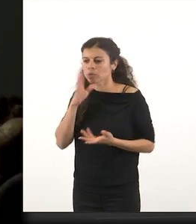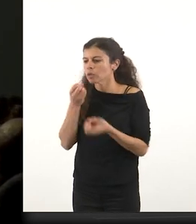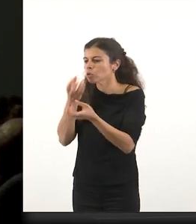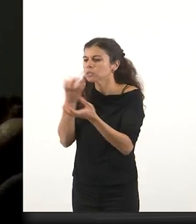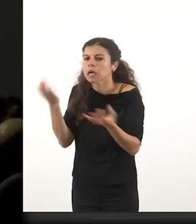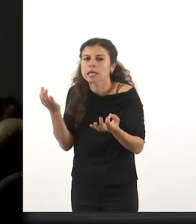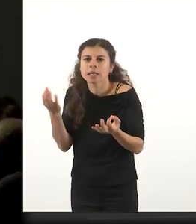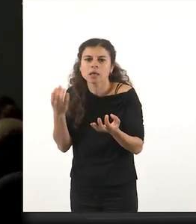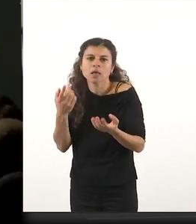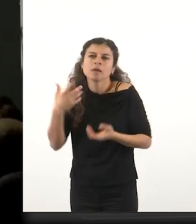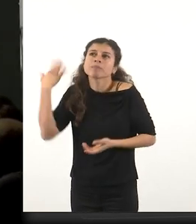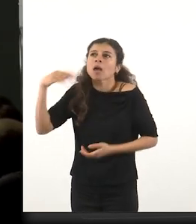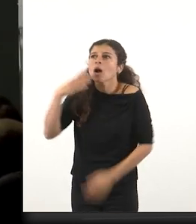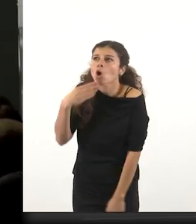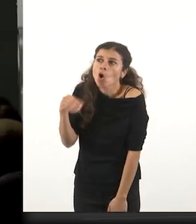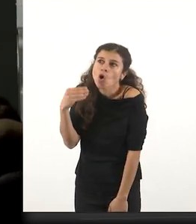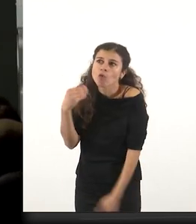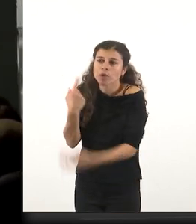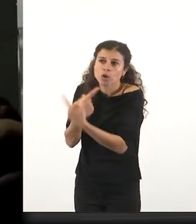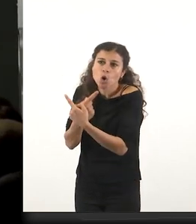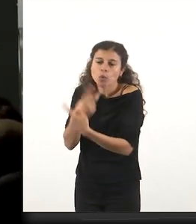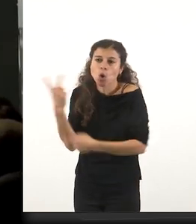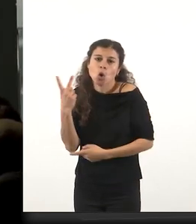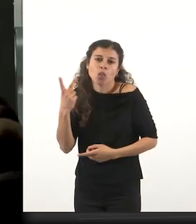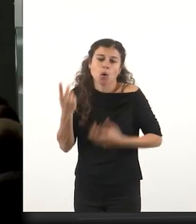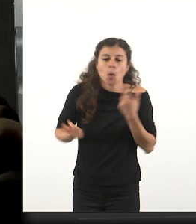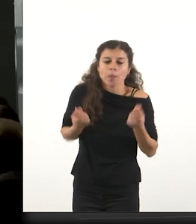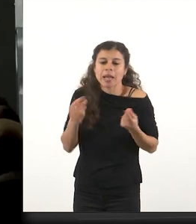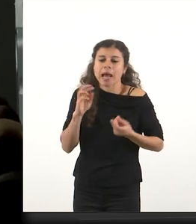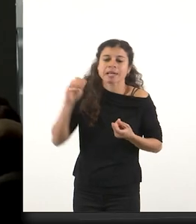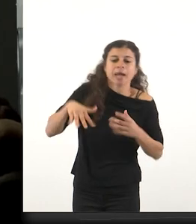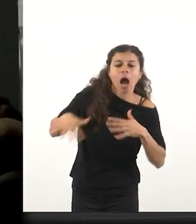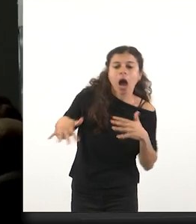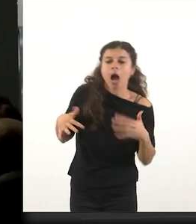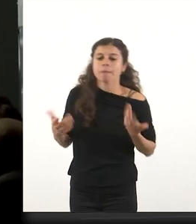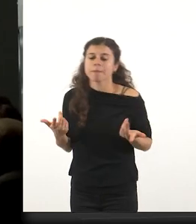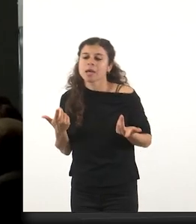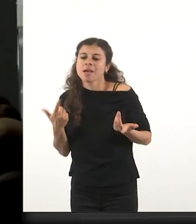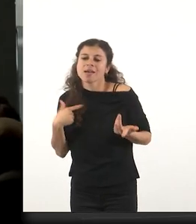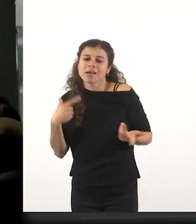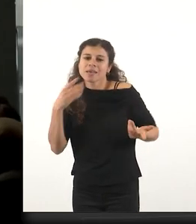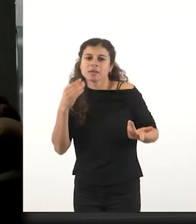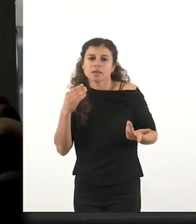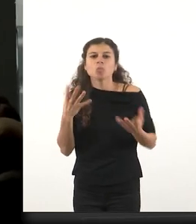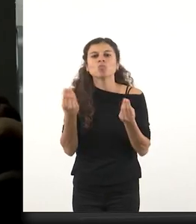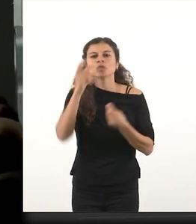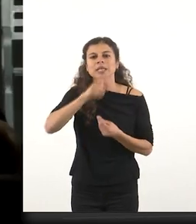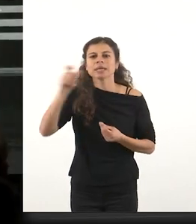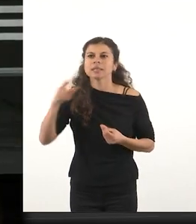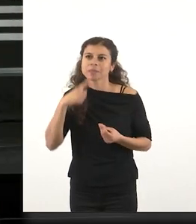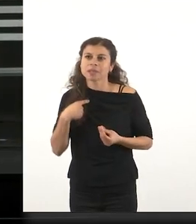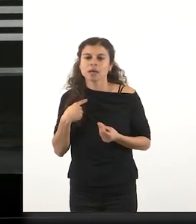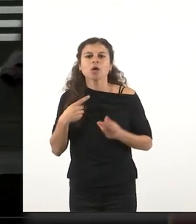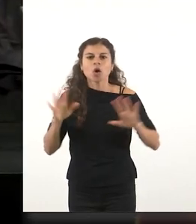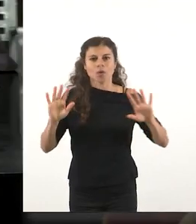novia muy jovencilla, un chaval, que éramos los dos raperos y que todo era muy intenso nuestra relación por nuestra juventud, como me decía mucha gente. Bueno, si hubiera sido